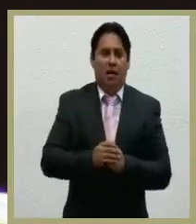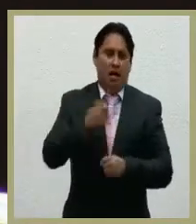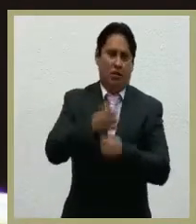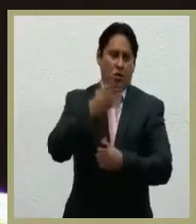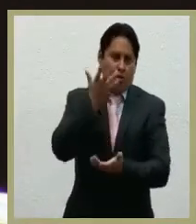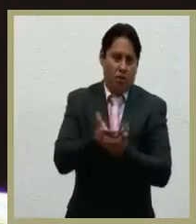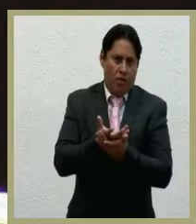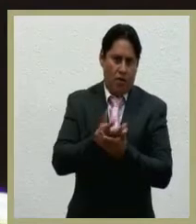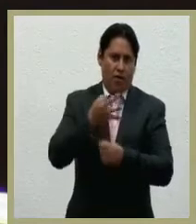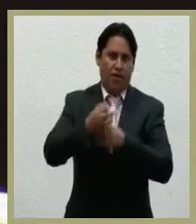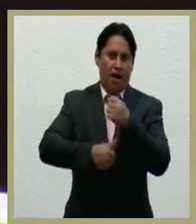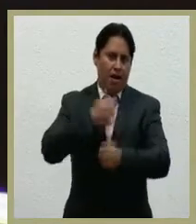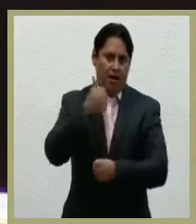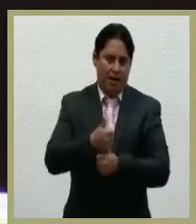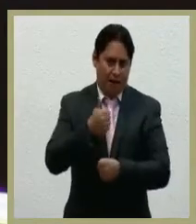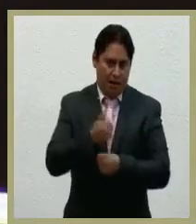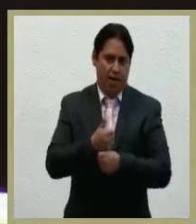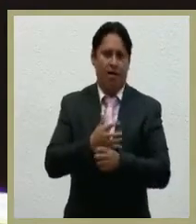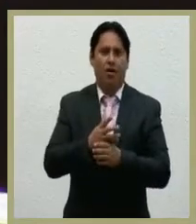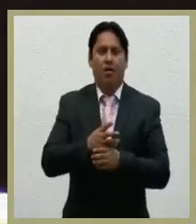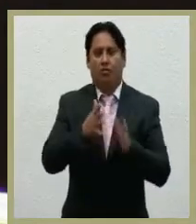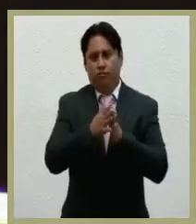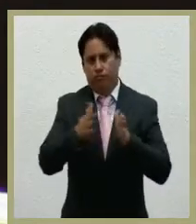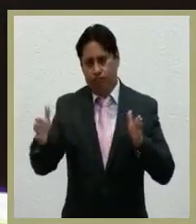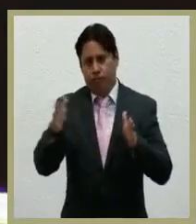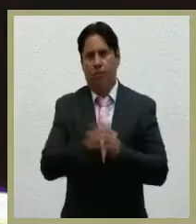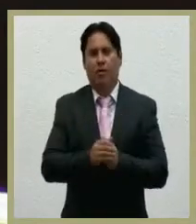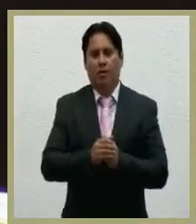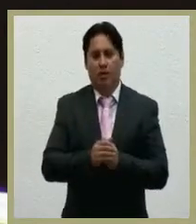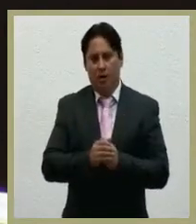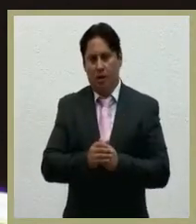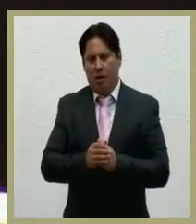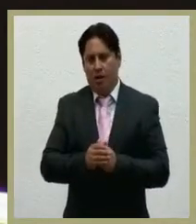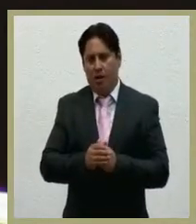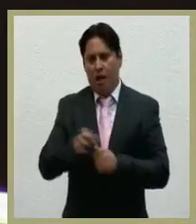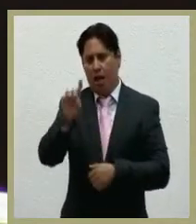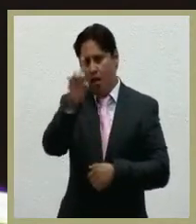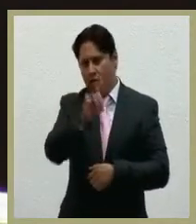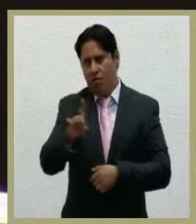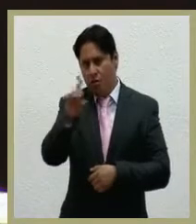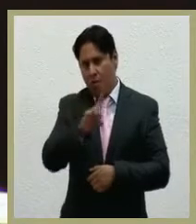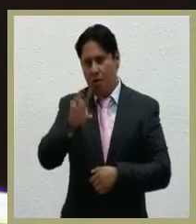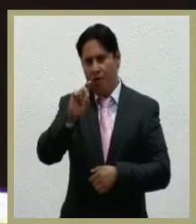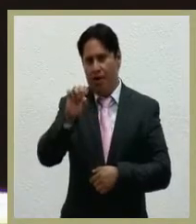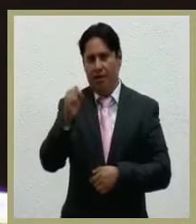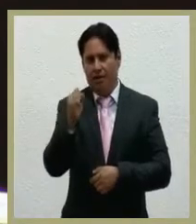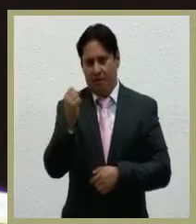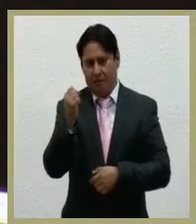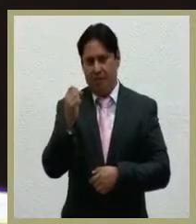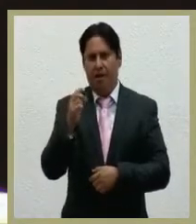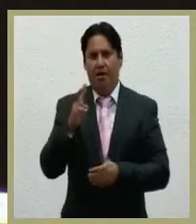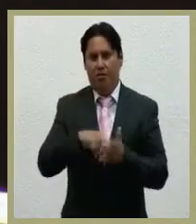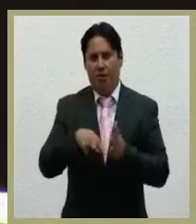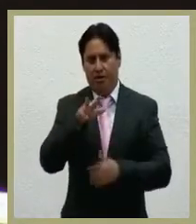del tercer año de ejercicio constitucional, a celebrarse el próximo domingo 30 de septiembre del año en curso en el